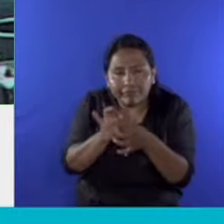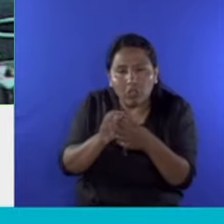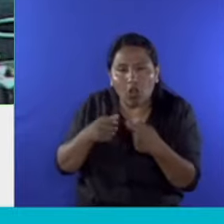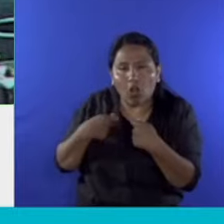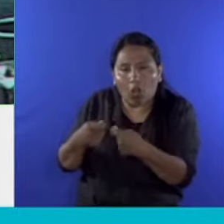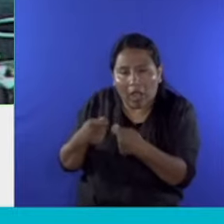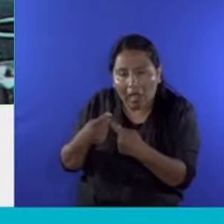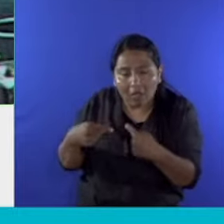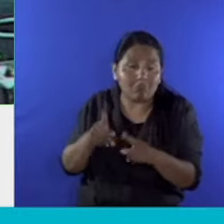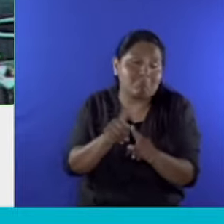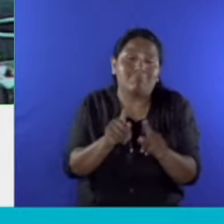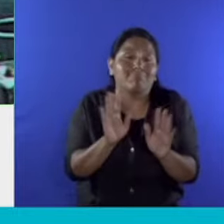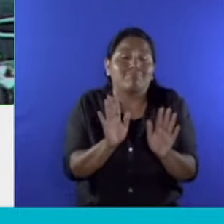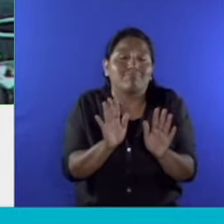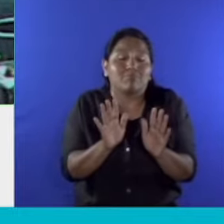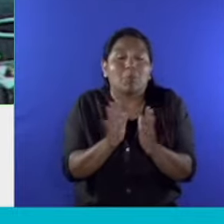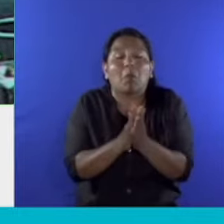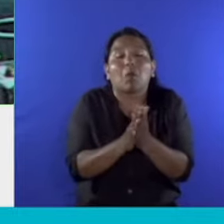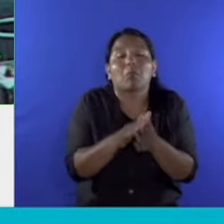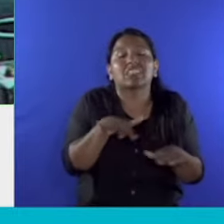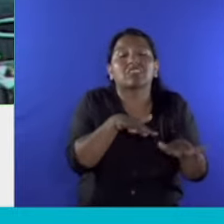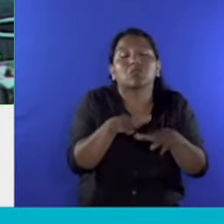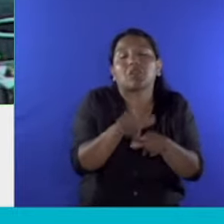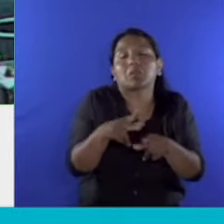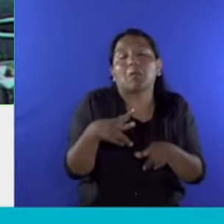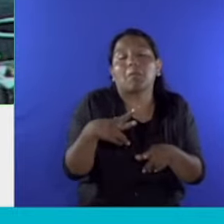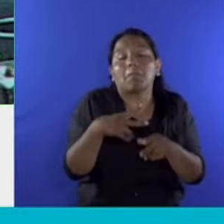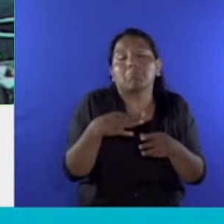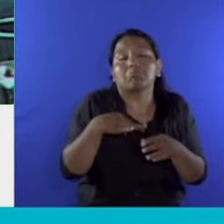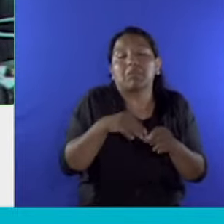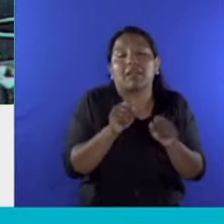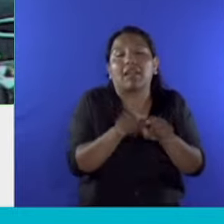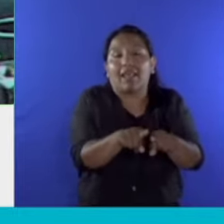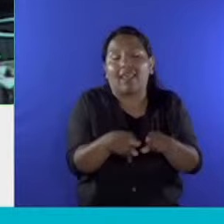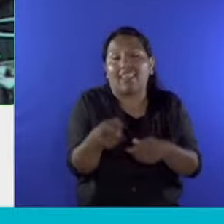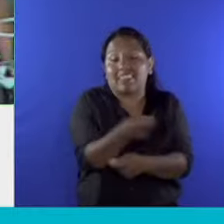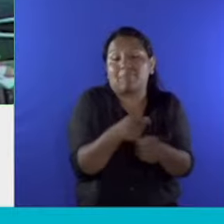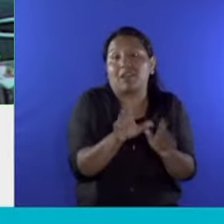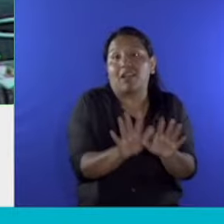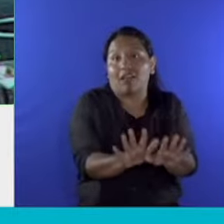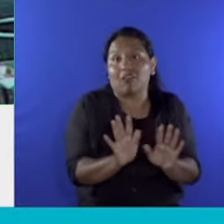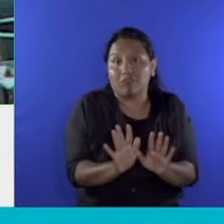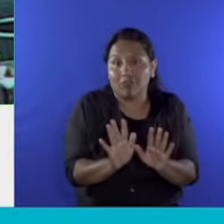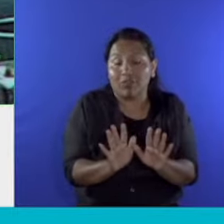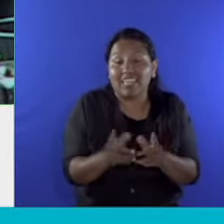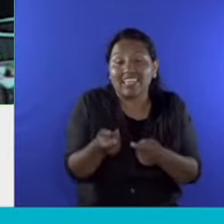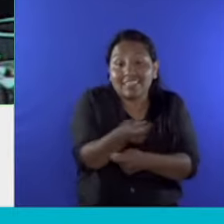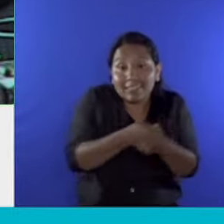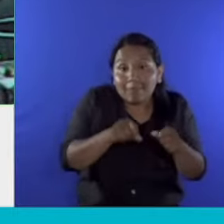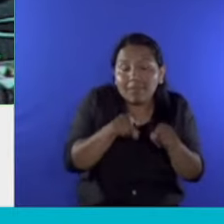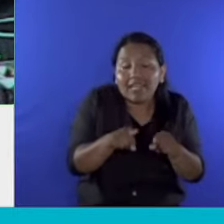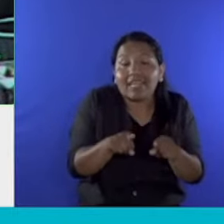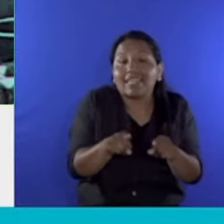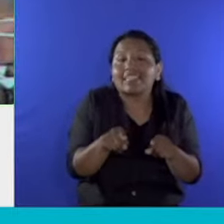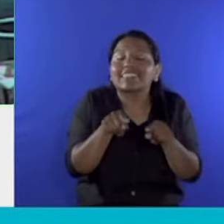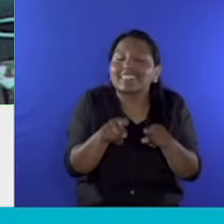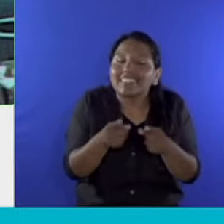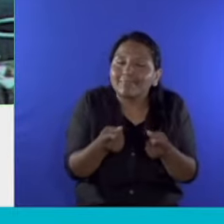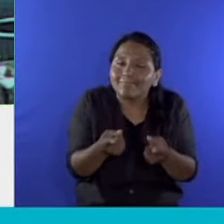están relacionados por la condición privilegiada que tienen en el mercado. Y ese mercado tiene una principal